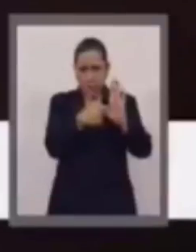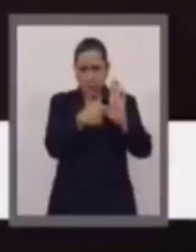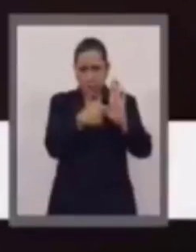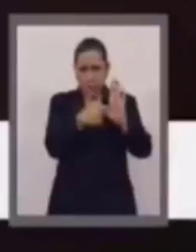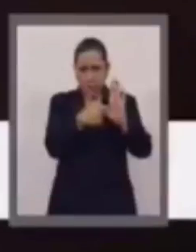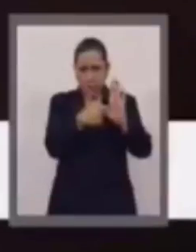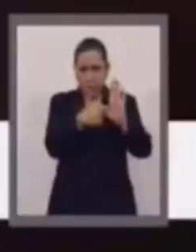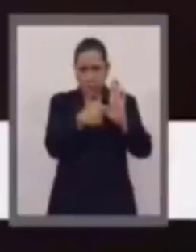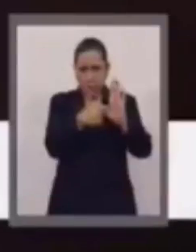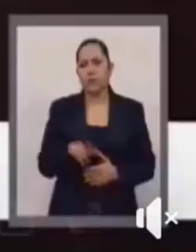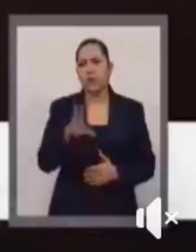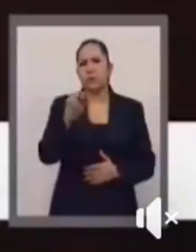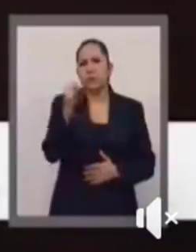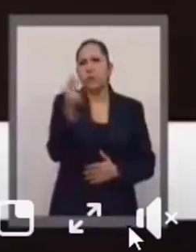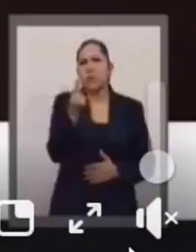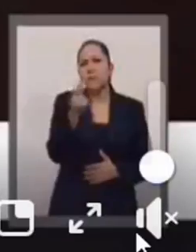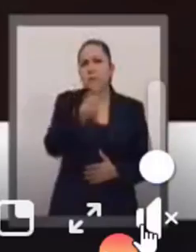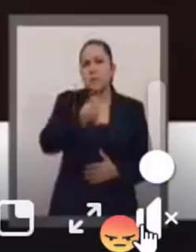mayor vehemencia.